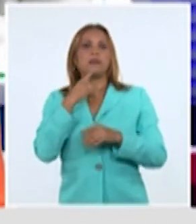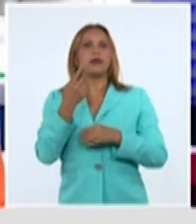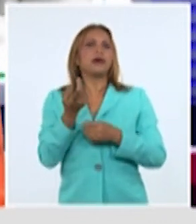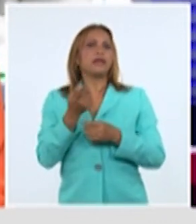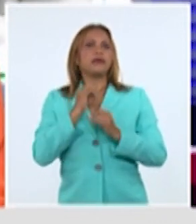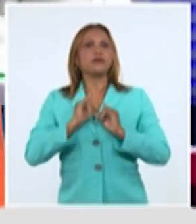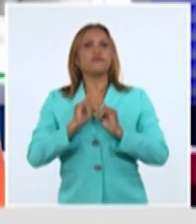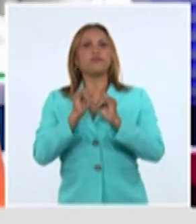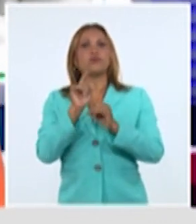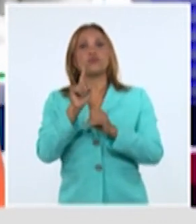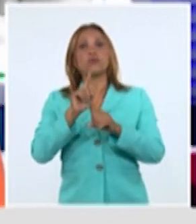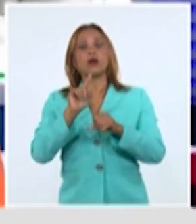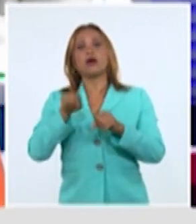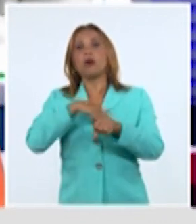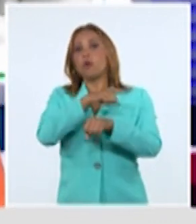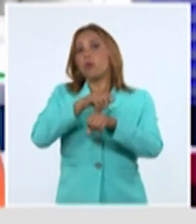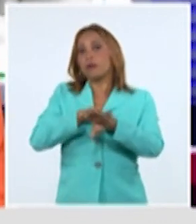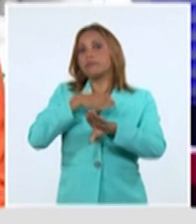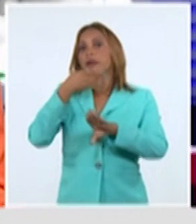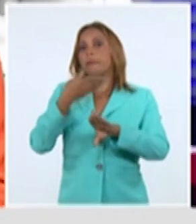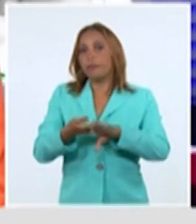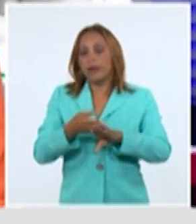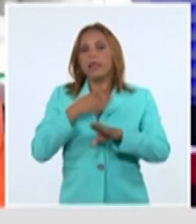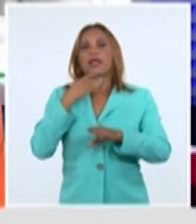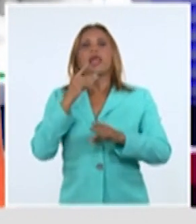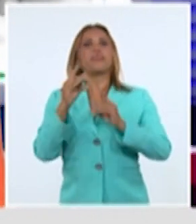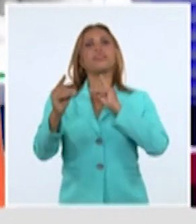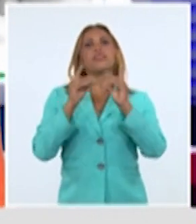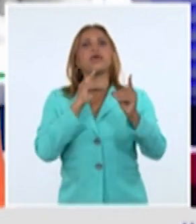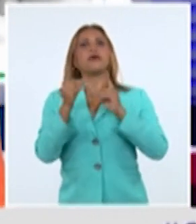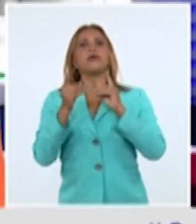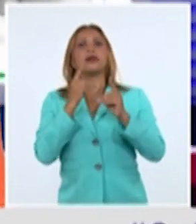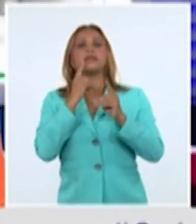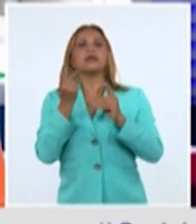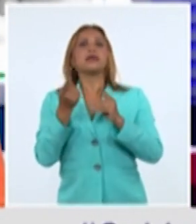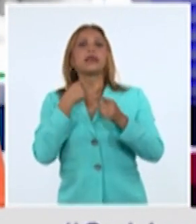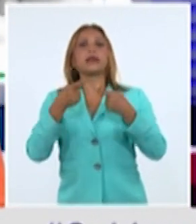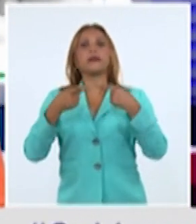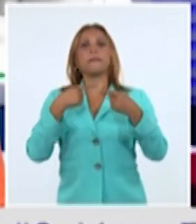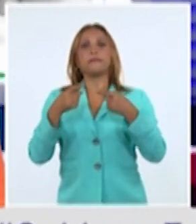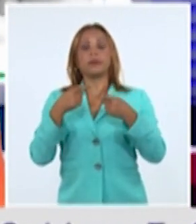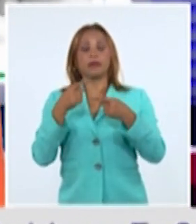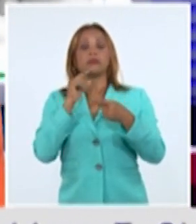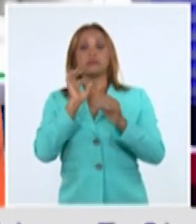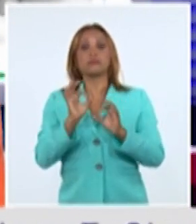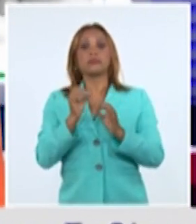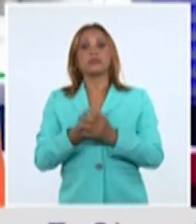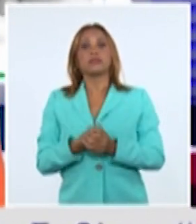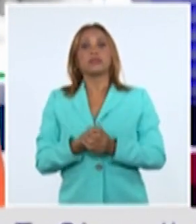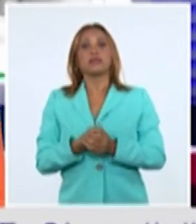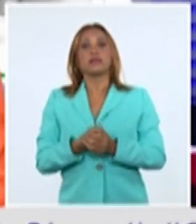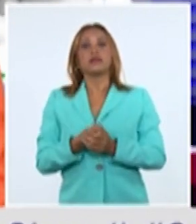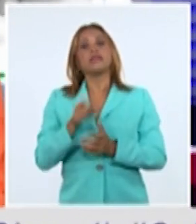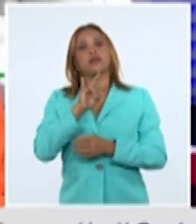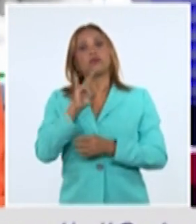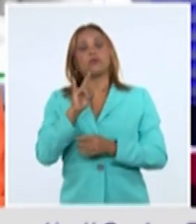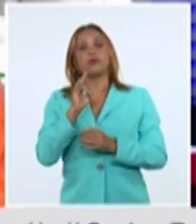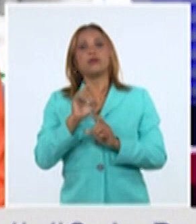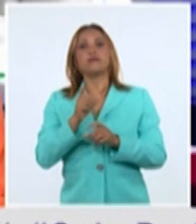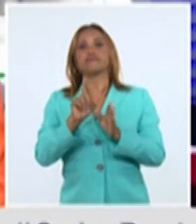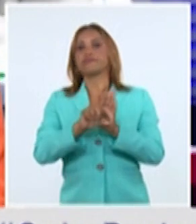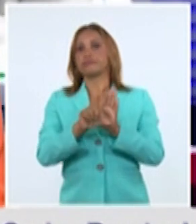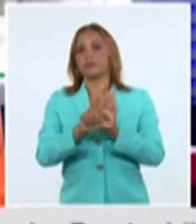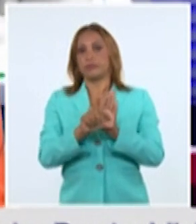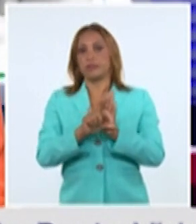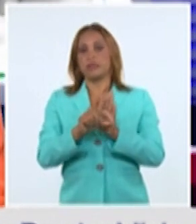hora después, a los debates que se suscitan en el Parlamento cubano a propósito de la 9ª legislatura. Eso será,